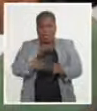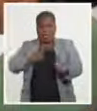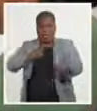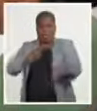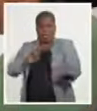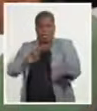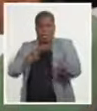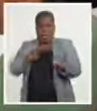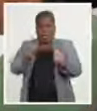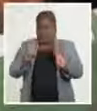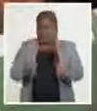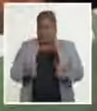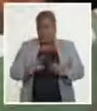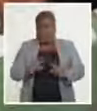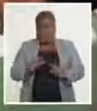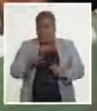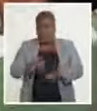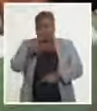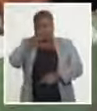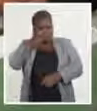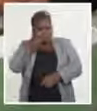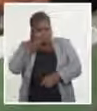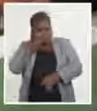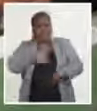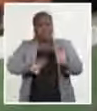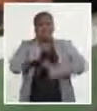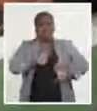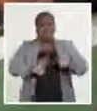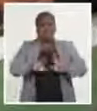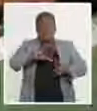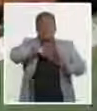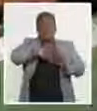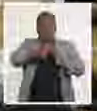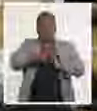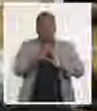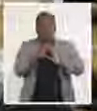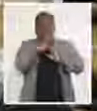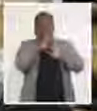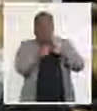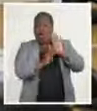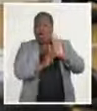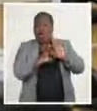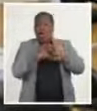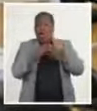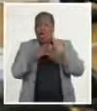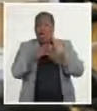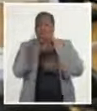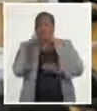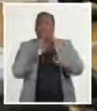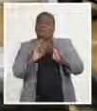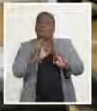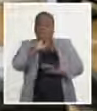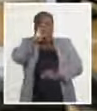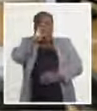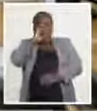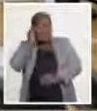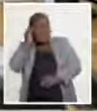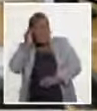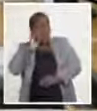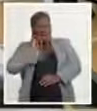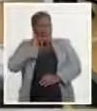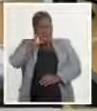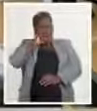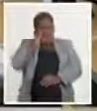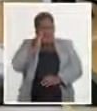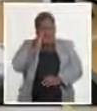estas herramientas. Lo que defiende el proyecto de Código de las Familias es la necesidad de proteger a niños, niñas y adolescentes en el marco